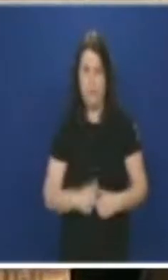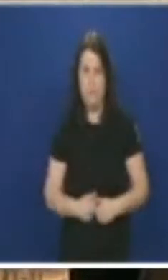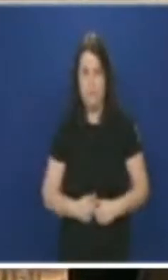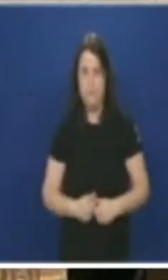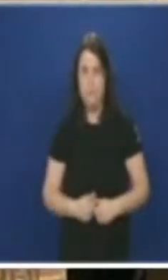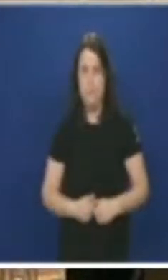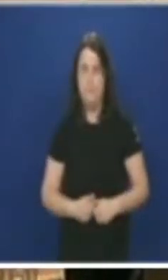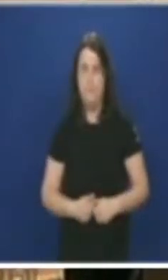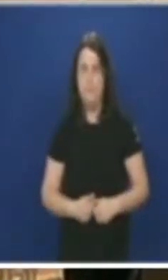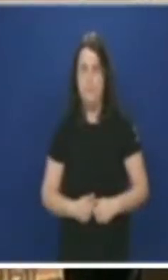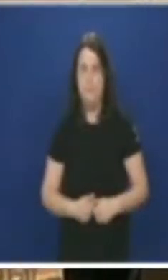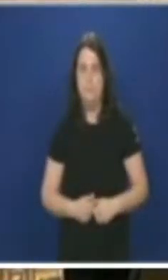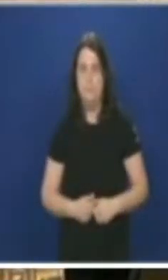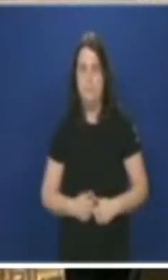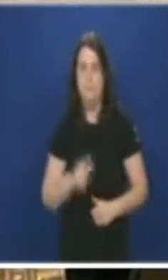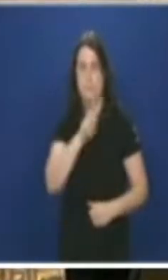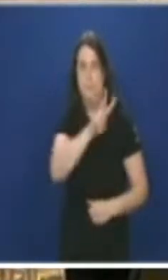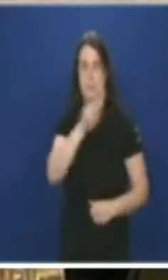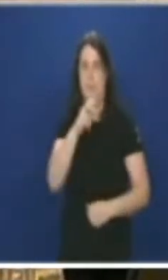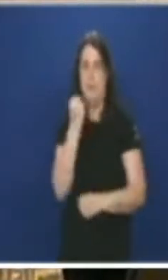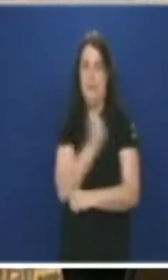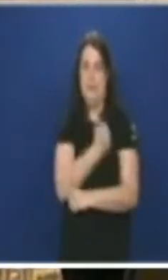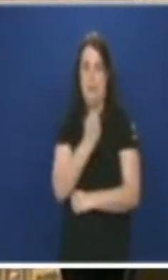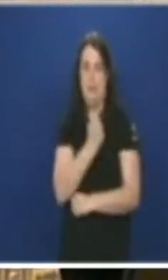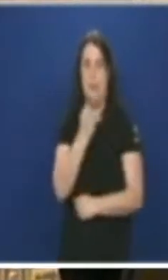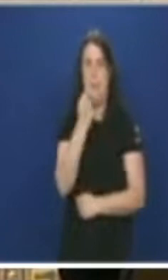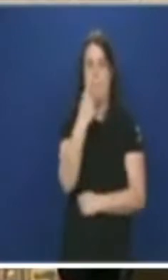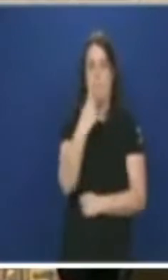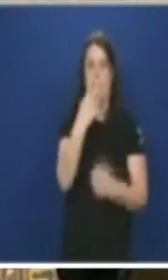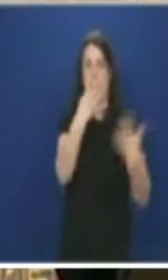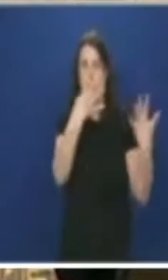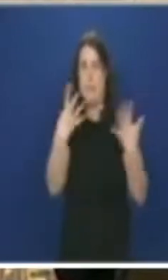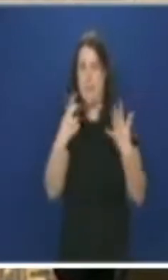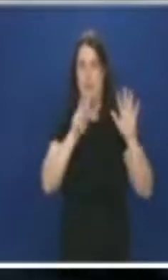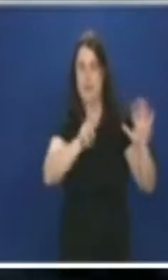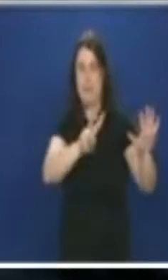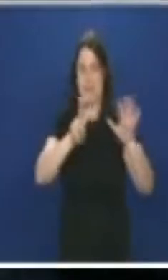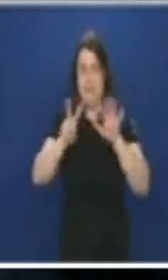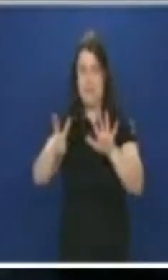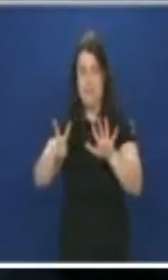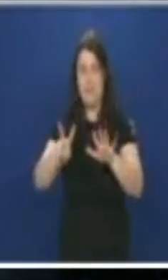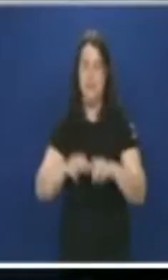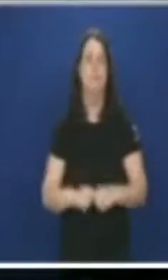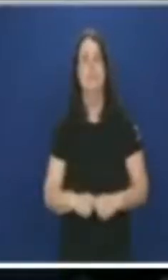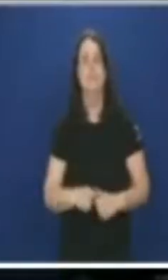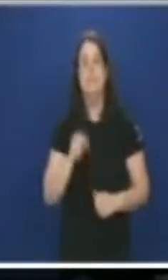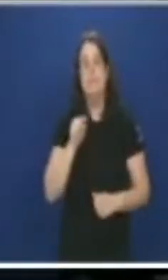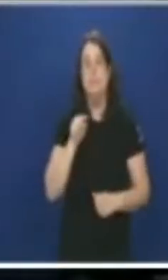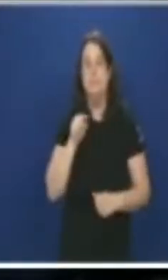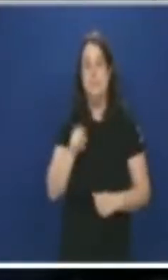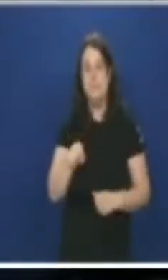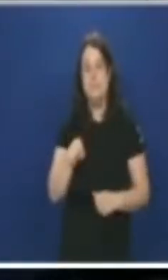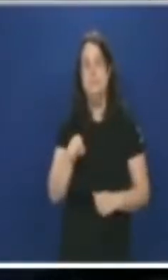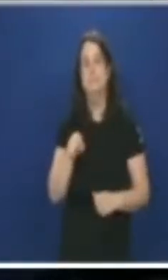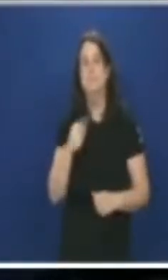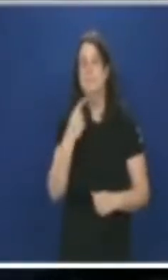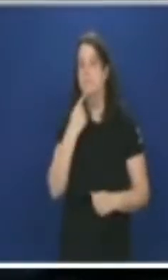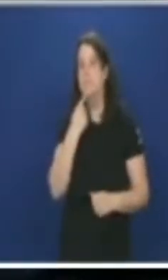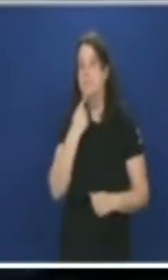Dende que o 22 de decembro de 1977, en que en cumprimento do